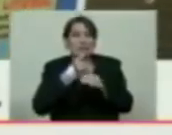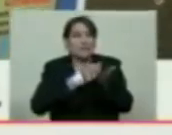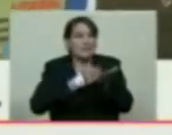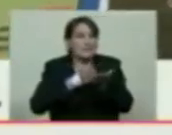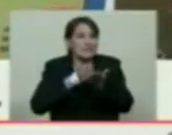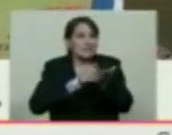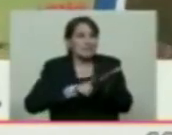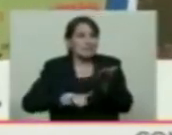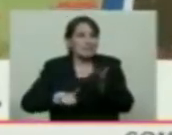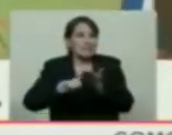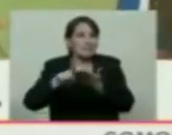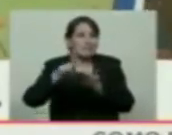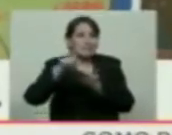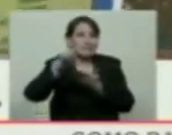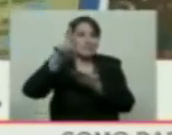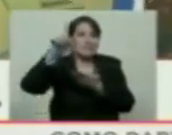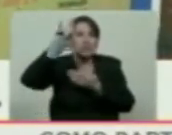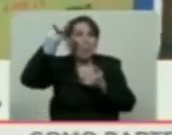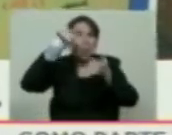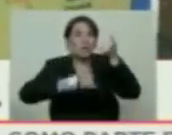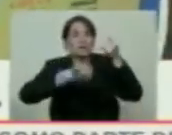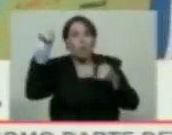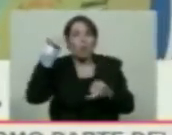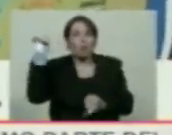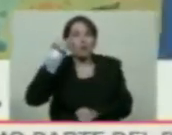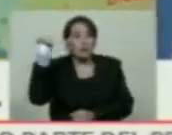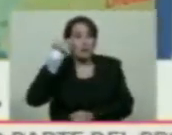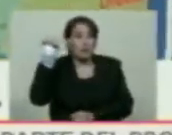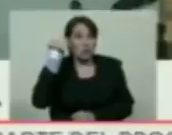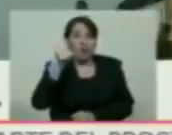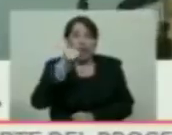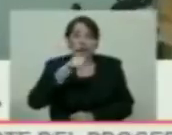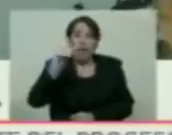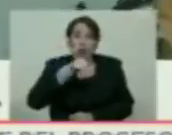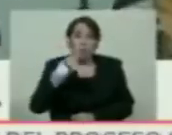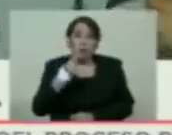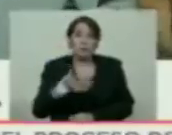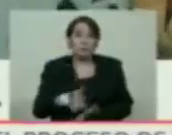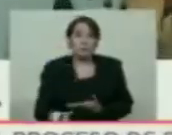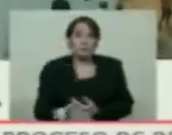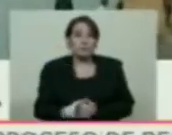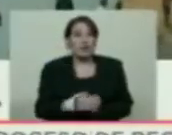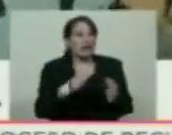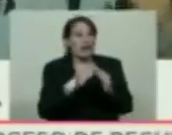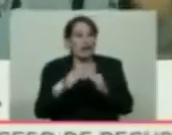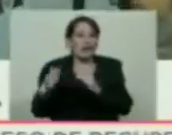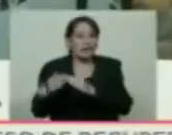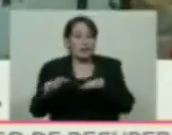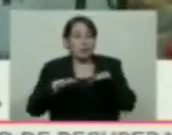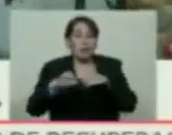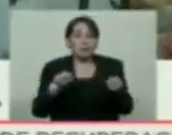que va a ser la última parte donde va a llegar el agua, va a ser en Junquito, ¿no?, porque es la parte más alta. En materia de vivienda, señaló que este jueves se